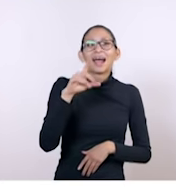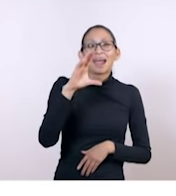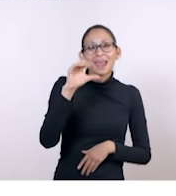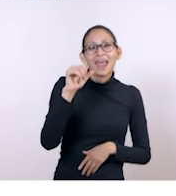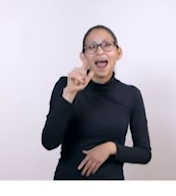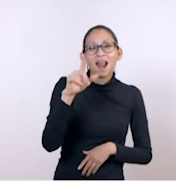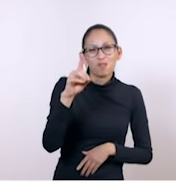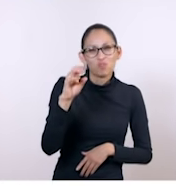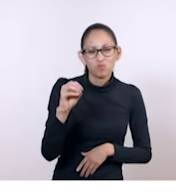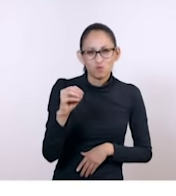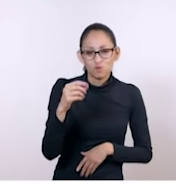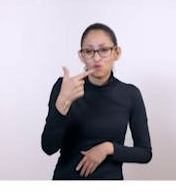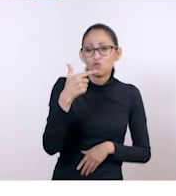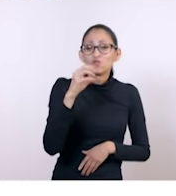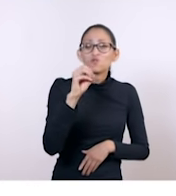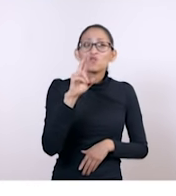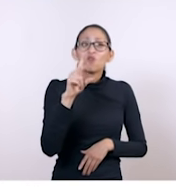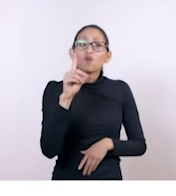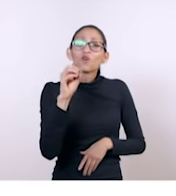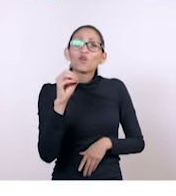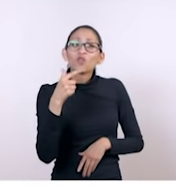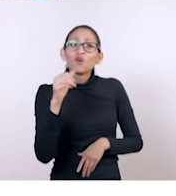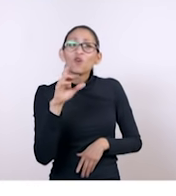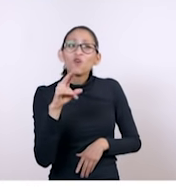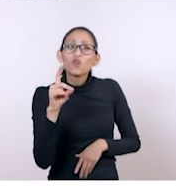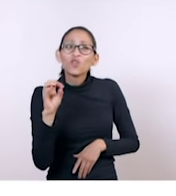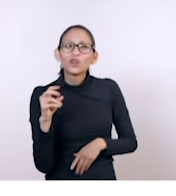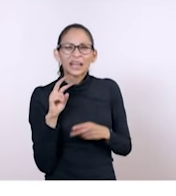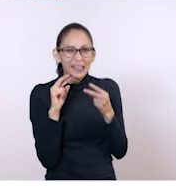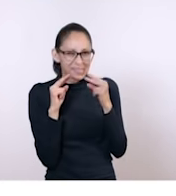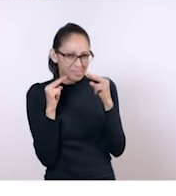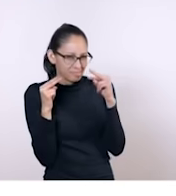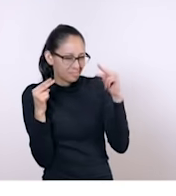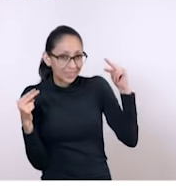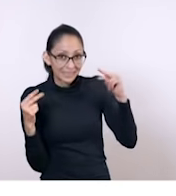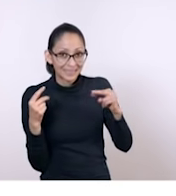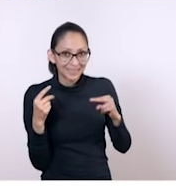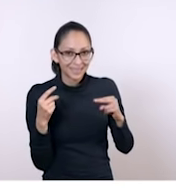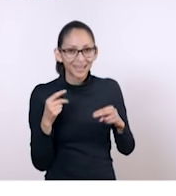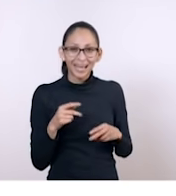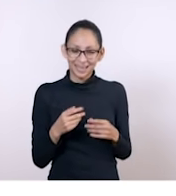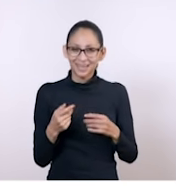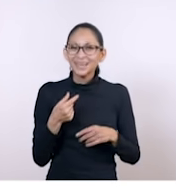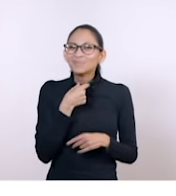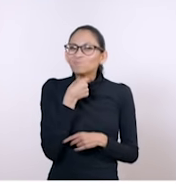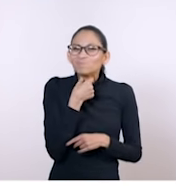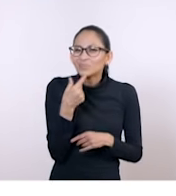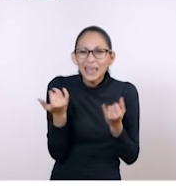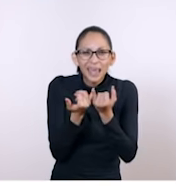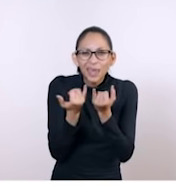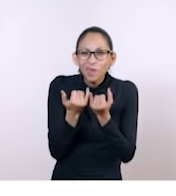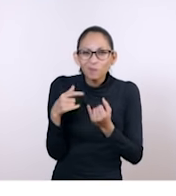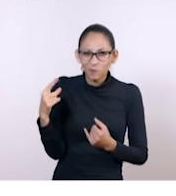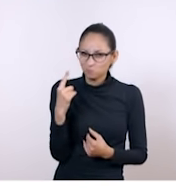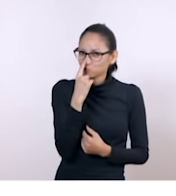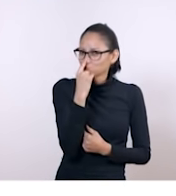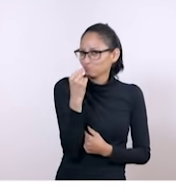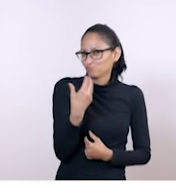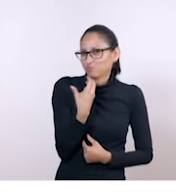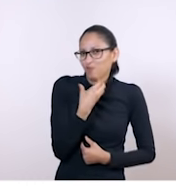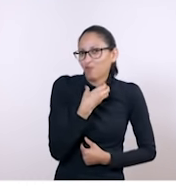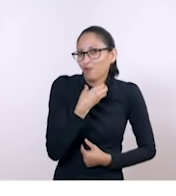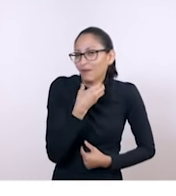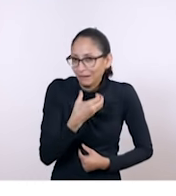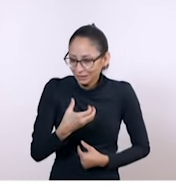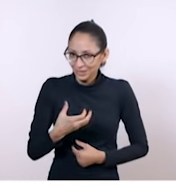gordo, gordo, gordo, pero muy rápido y así como con voz de duende, ¿no? Así como, como soprano. Algo así, ¿no? Fíjense, es muy fácil. Caldo, gordo,